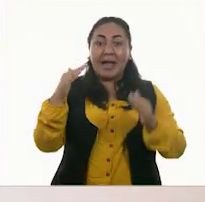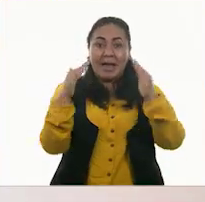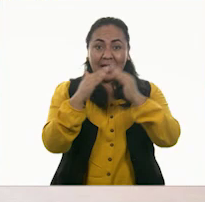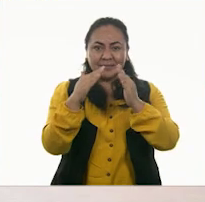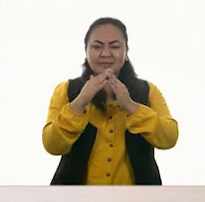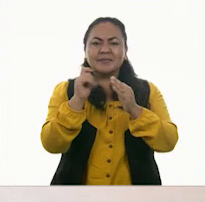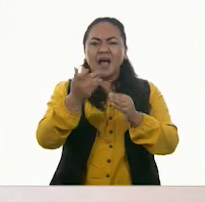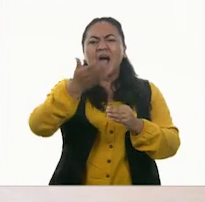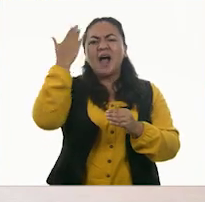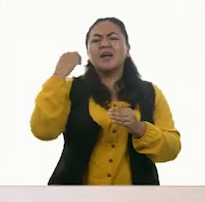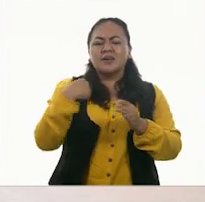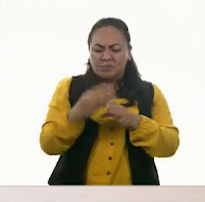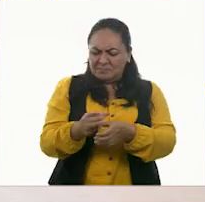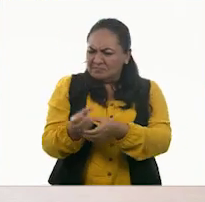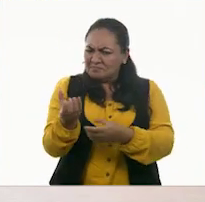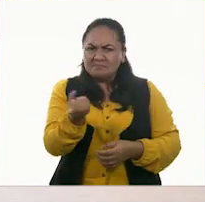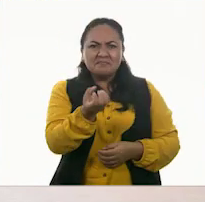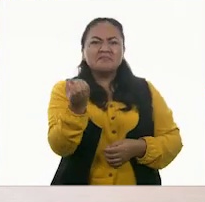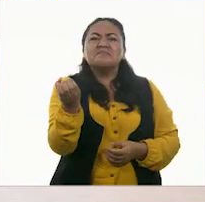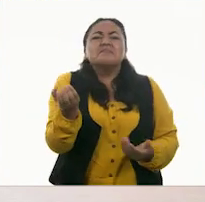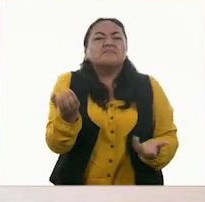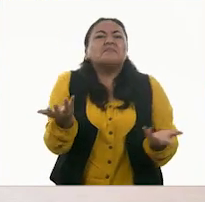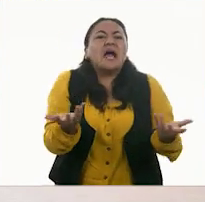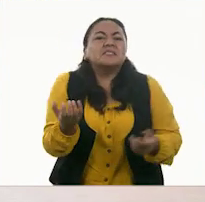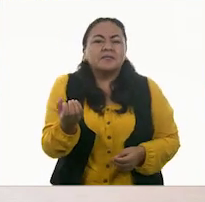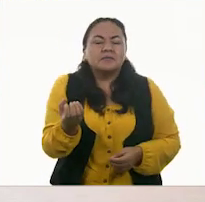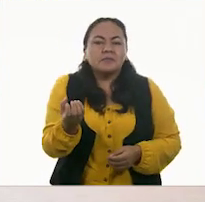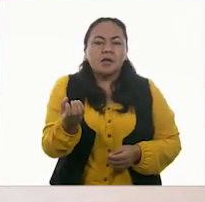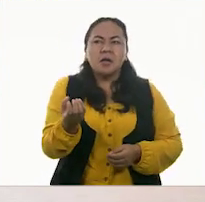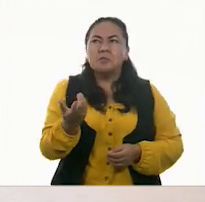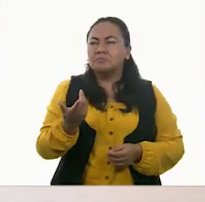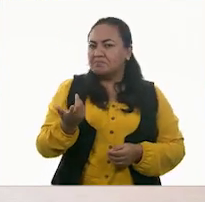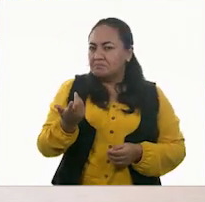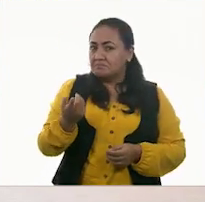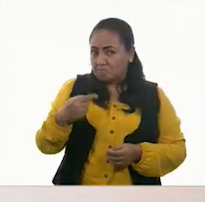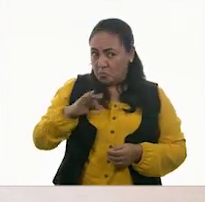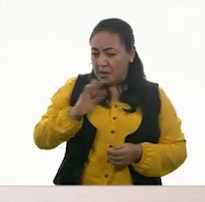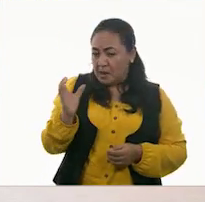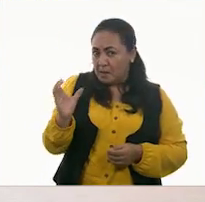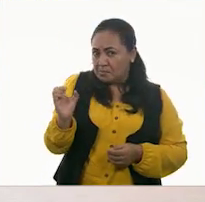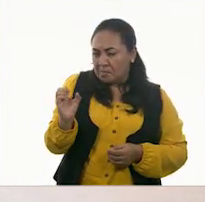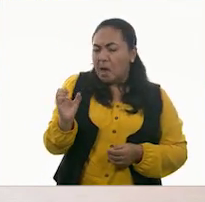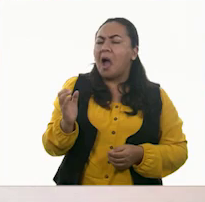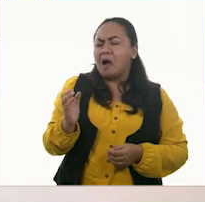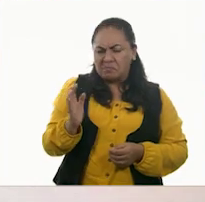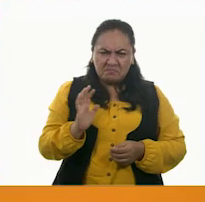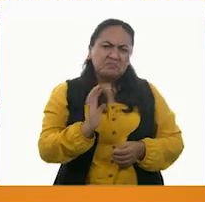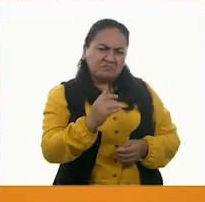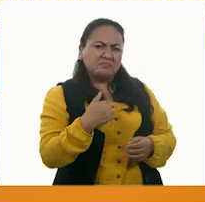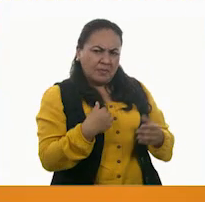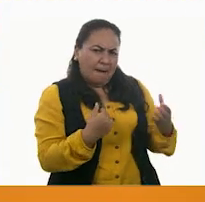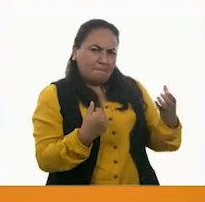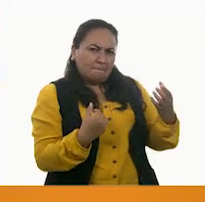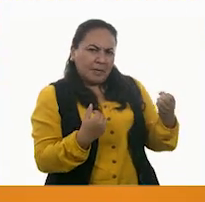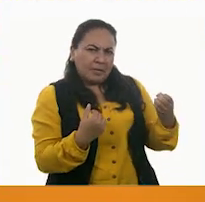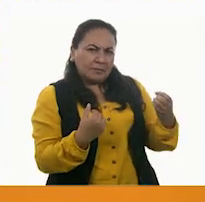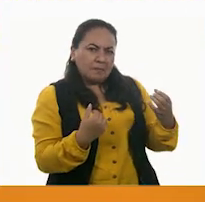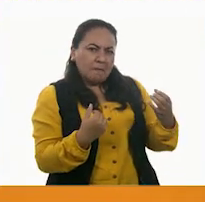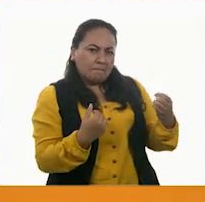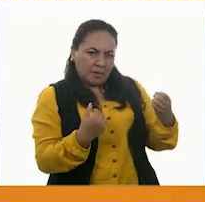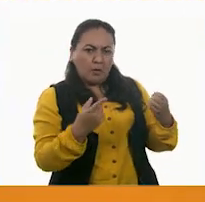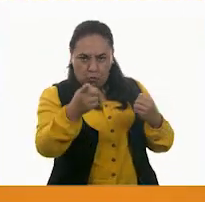fue manipular. ¿Qué podemos hacer con este implemento, Aníbal? Podemos apachurrarlo un poco. Venga, lo apachurramos. Podemos... Allá en